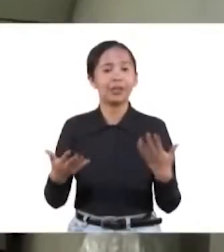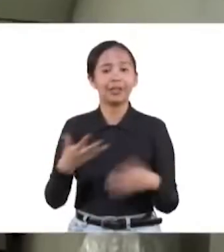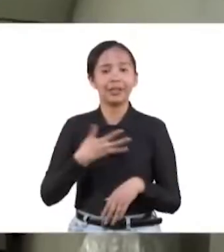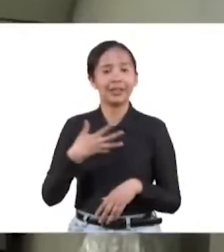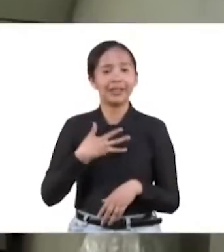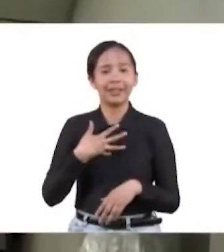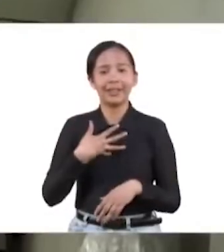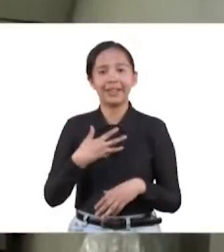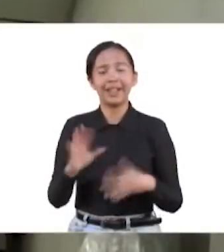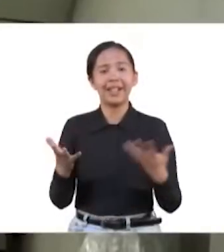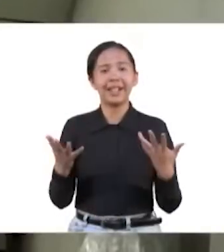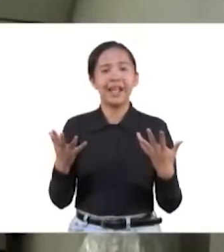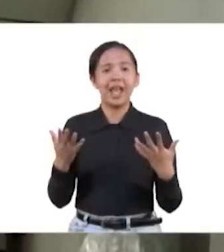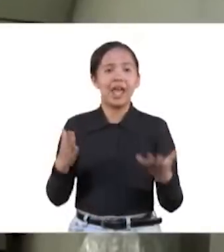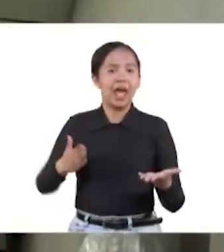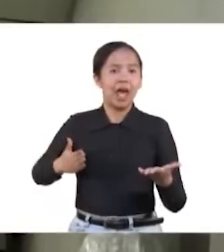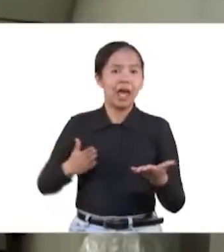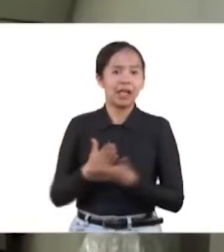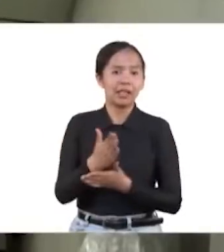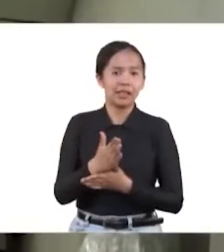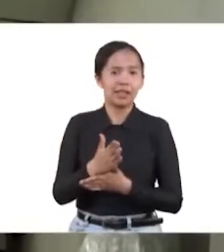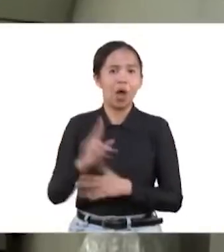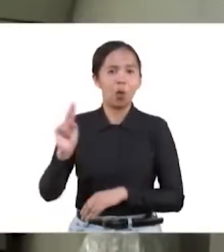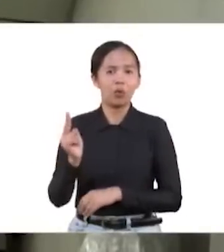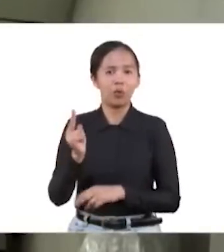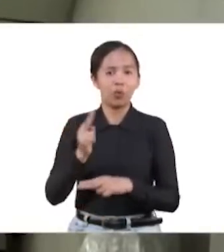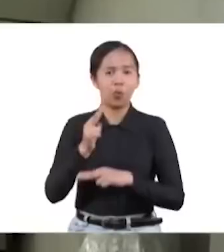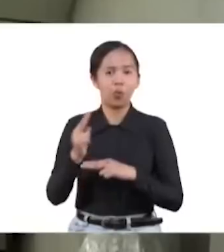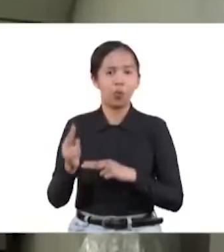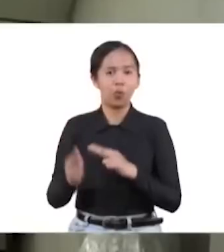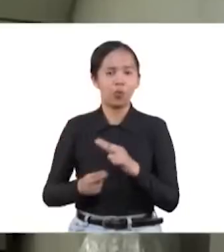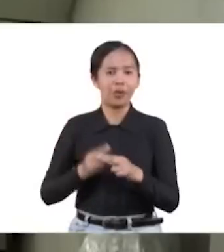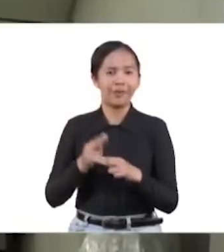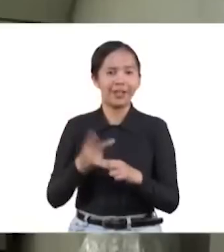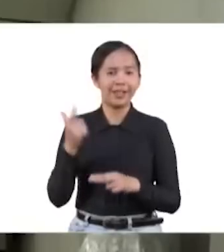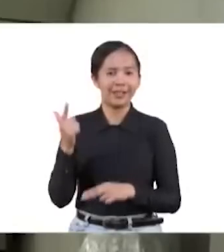accesibilidad universal para personas con discapacidad.